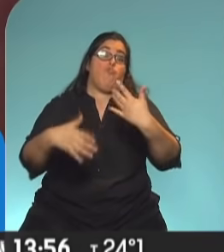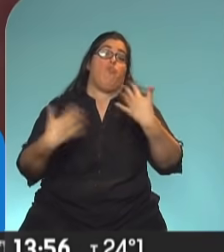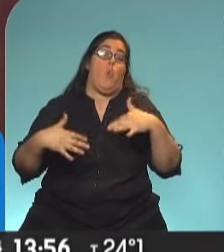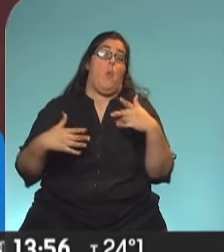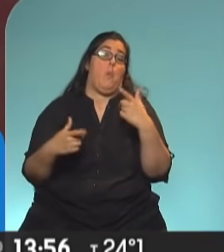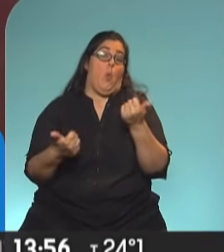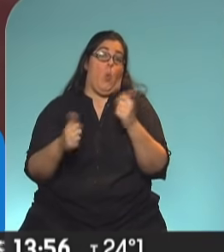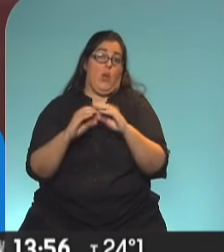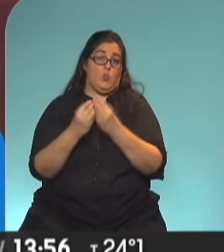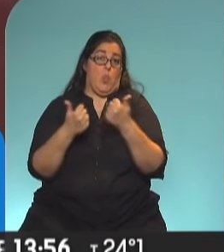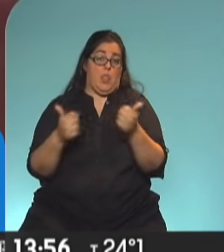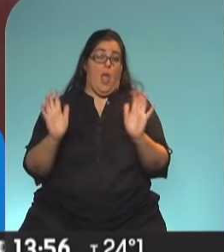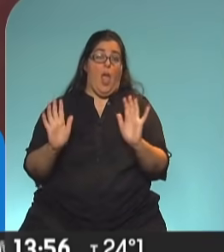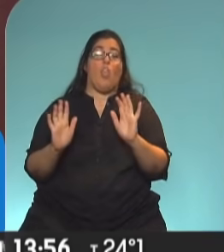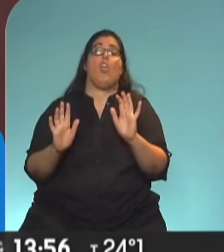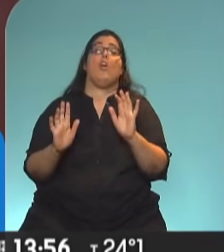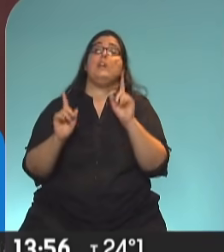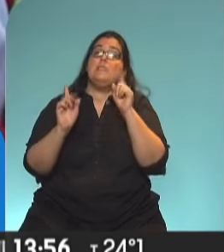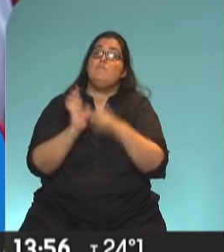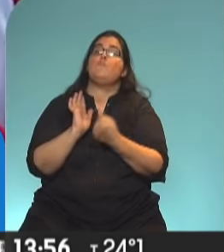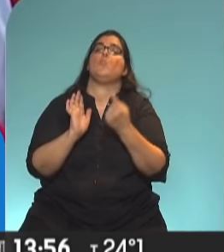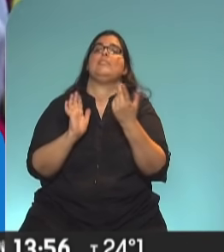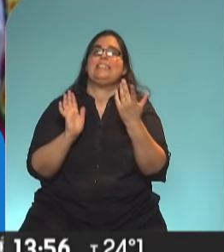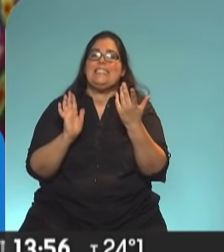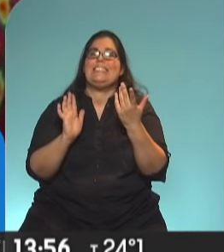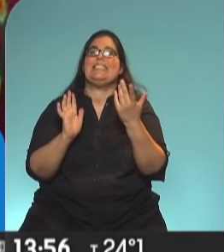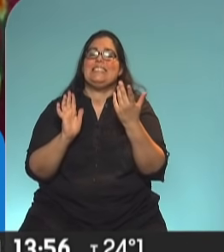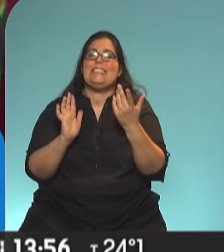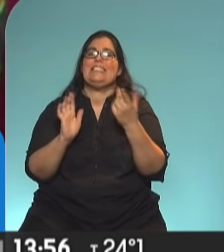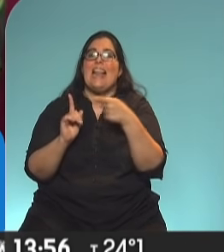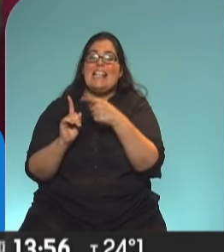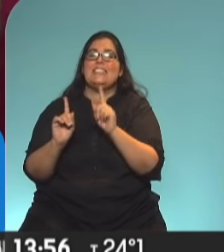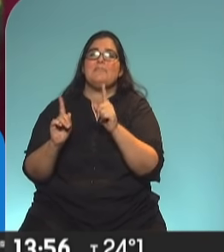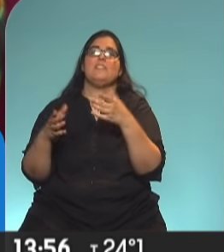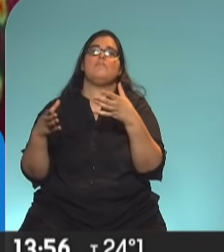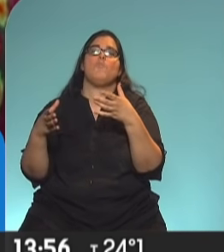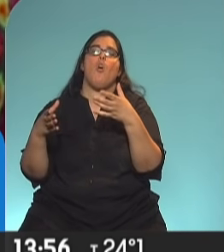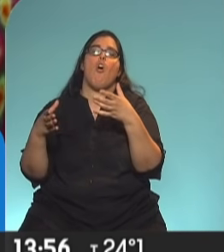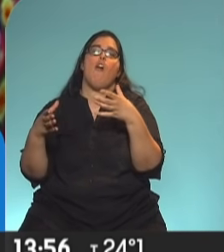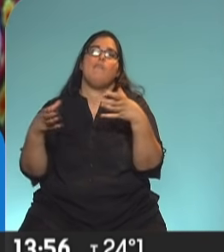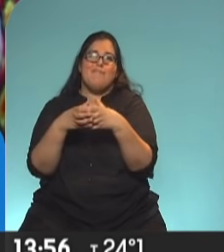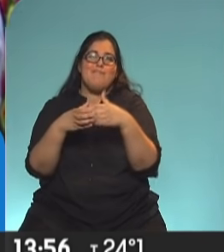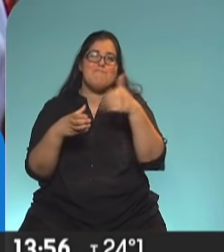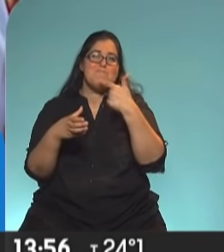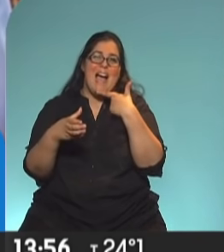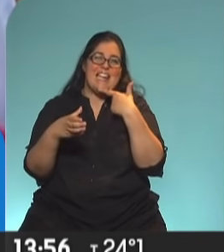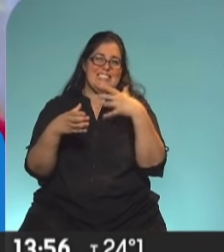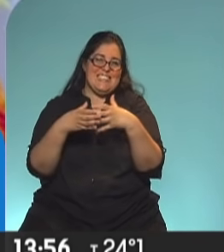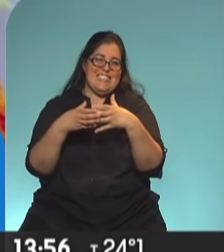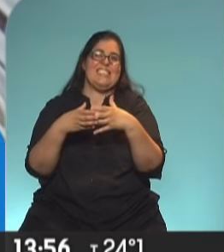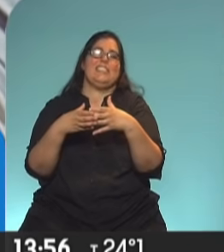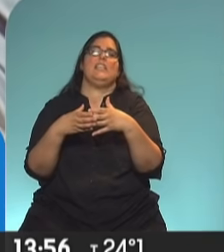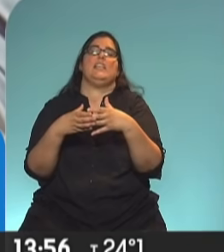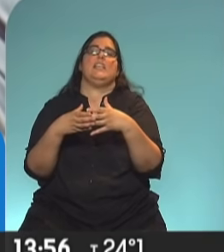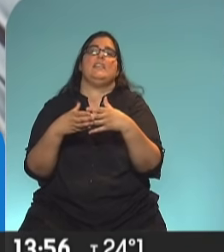muy resultado. Bien, claro. El tema es que este frente que tiene al MAS en la cabeza tiene